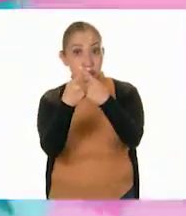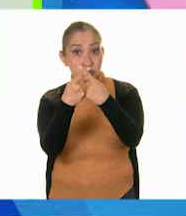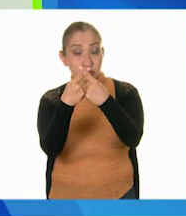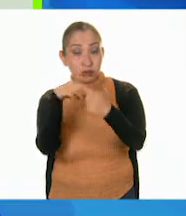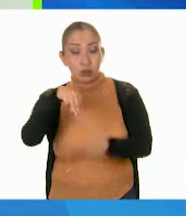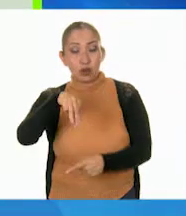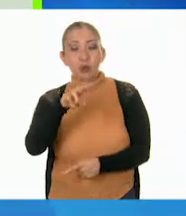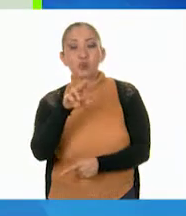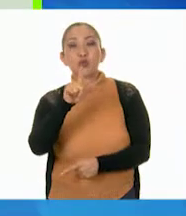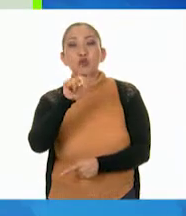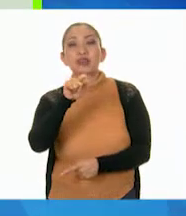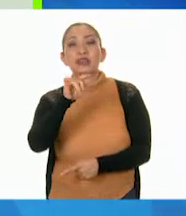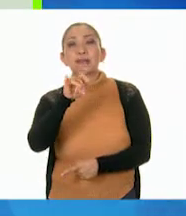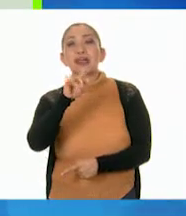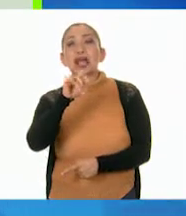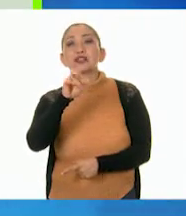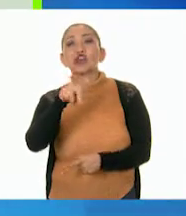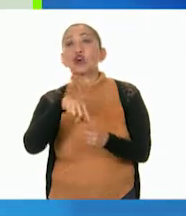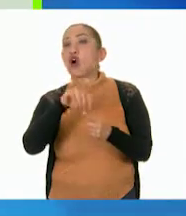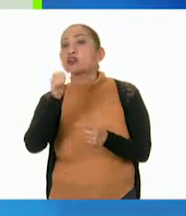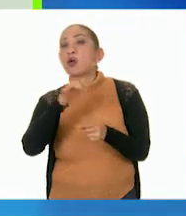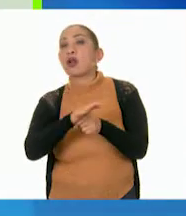ser multiplicación? ¿Qué otra?